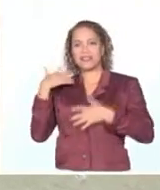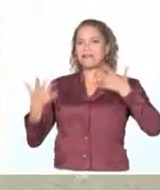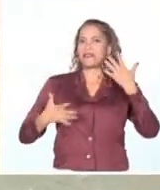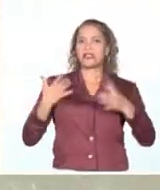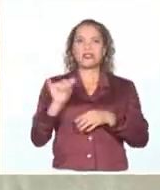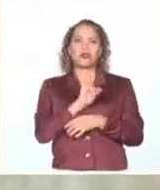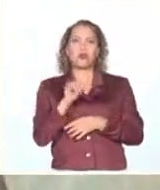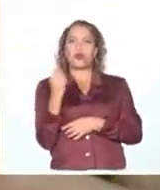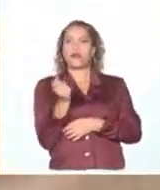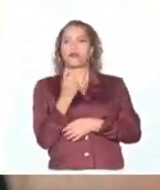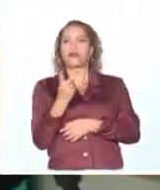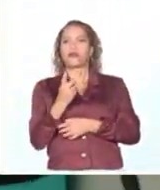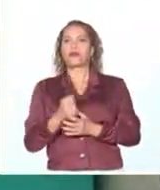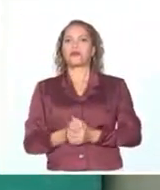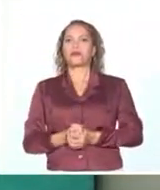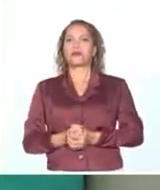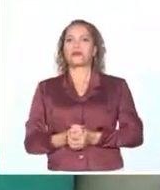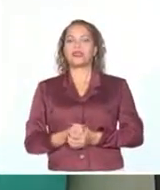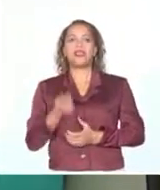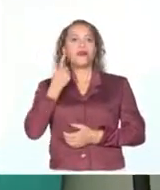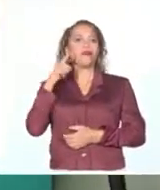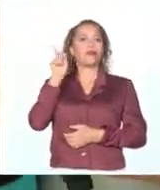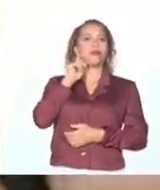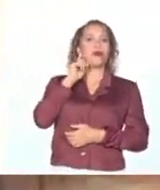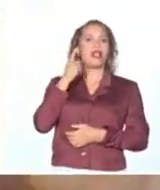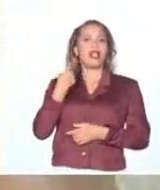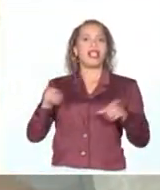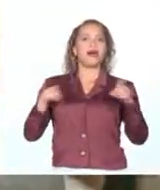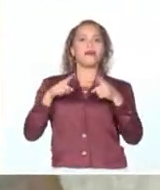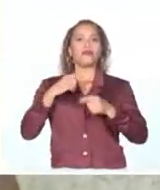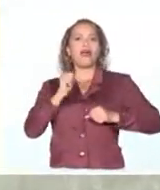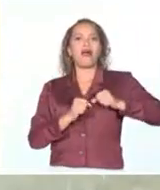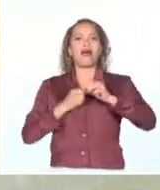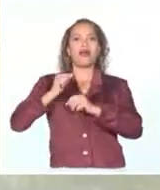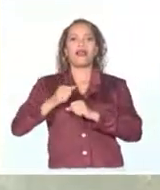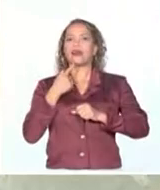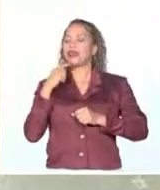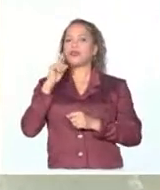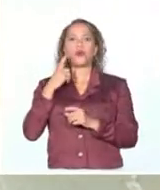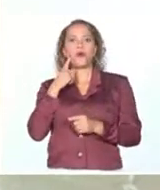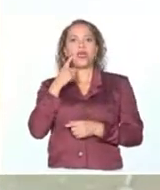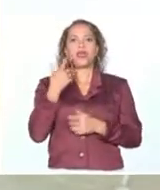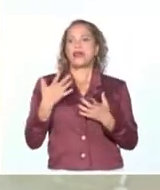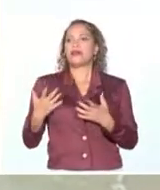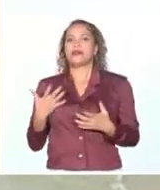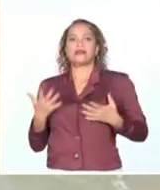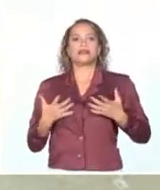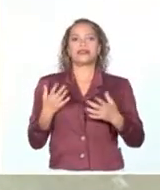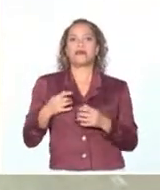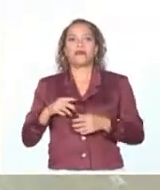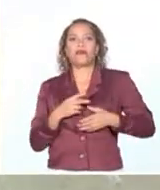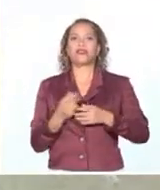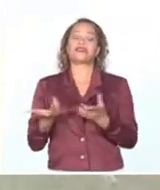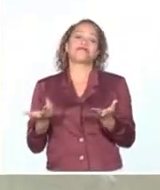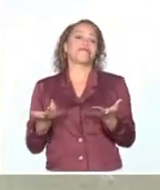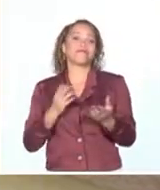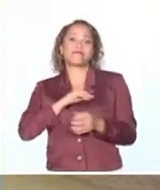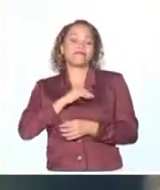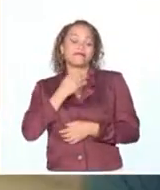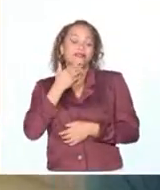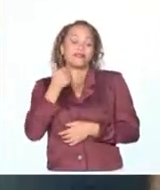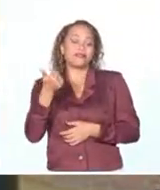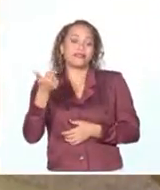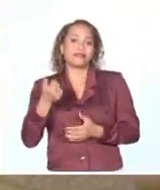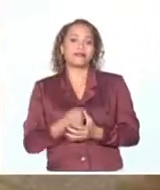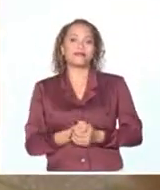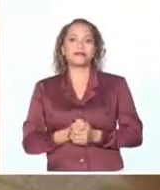disfrute. Él, cuando oía la música de la conga y todo eso, como hizo en Prado, tú lo veías así, moviéndose, que eso no lo hacía antes. ¿Y